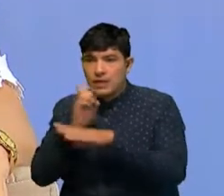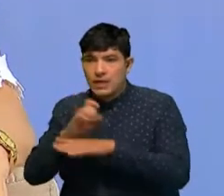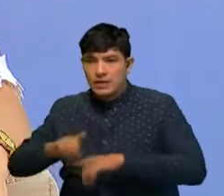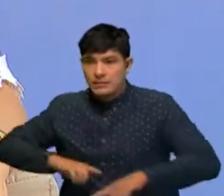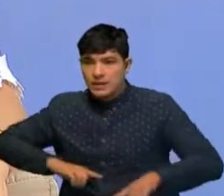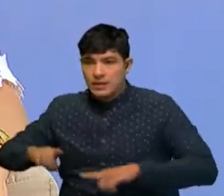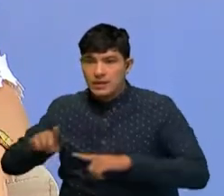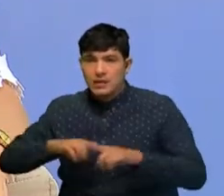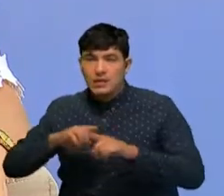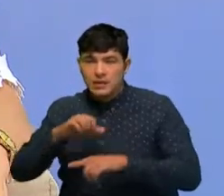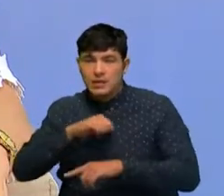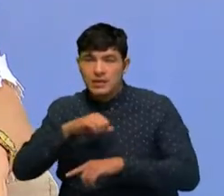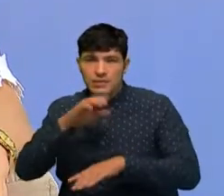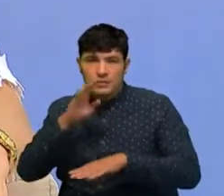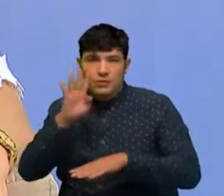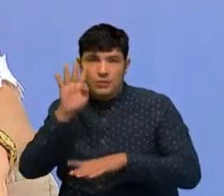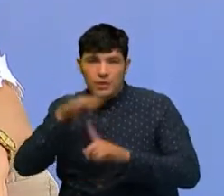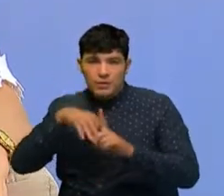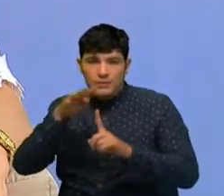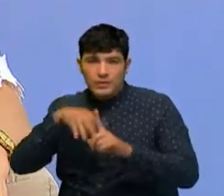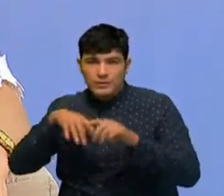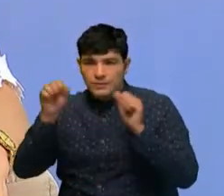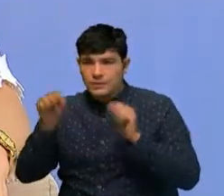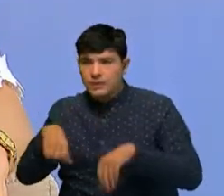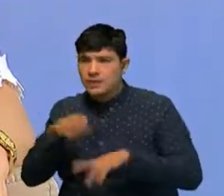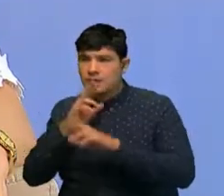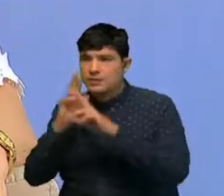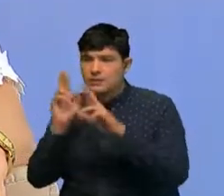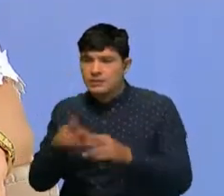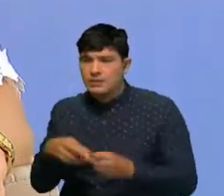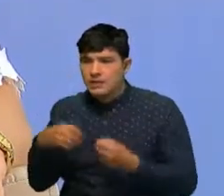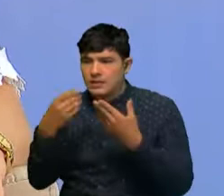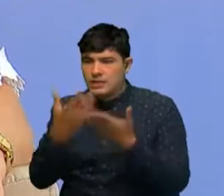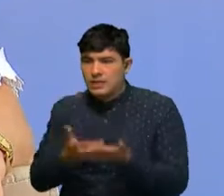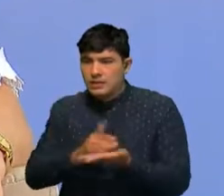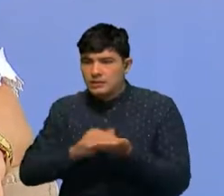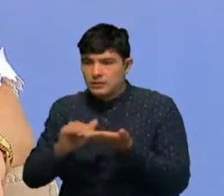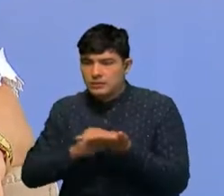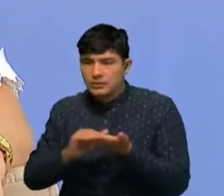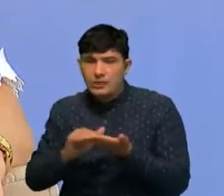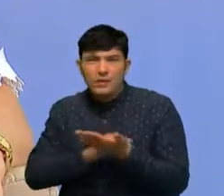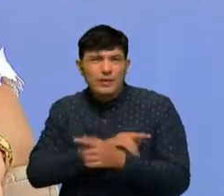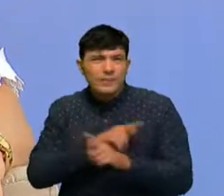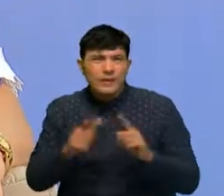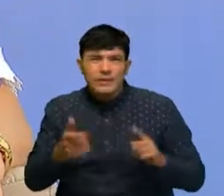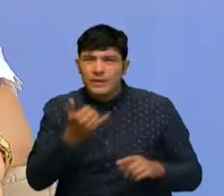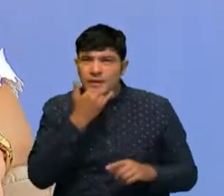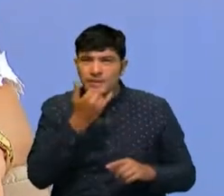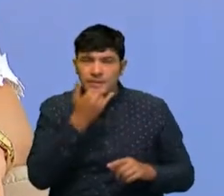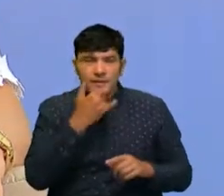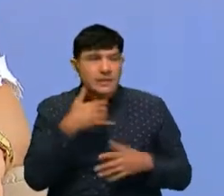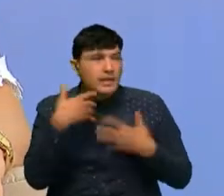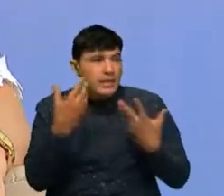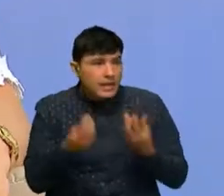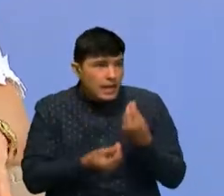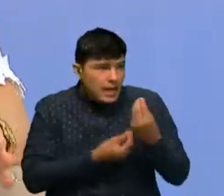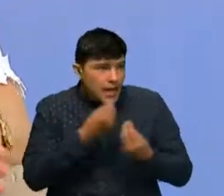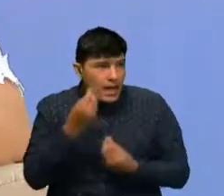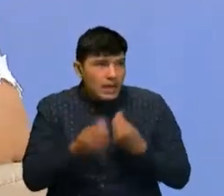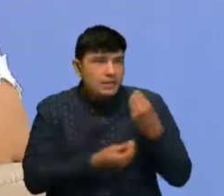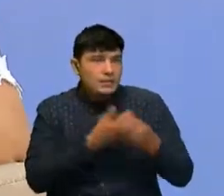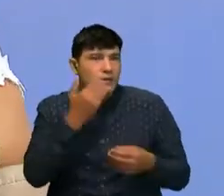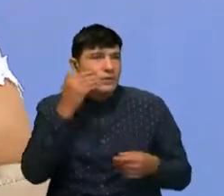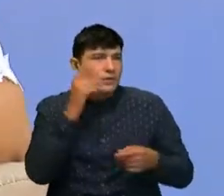pensiones, cuenta con el término de 4 meses para poder resolver. ¿Qué sucede o pasa y qué hay que hacer en el evento dado